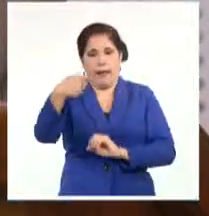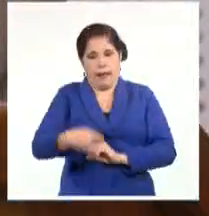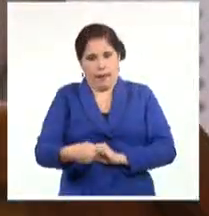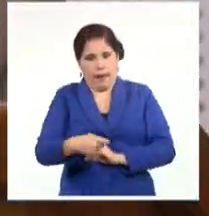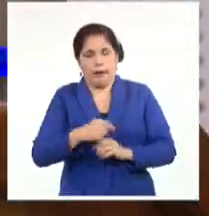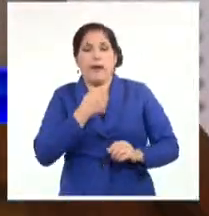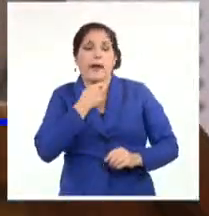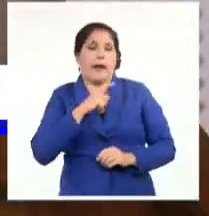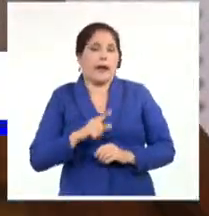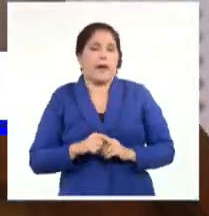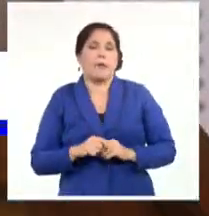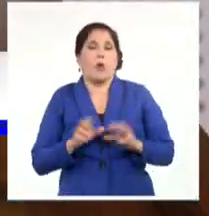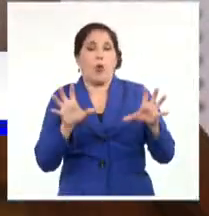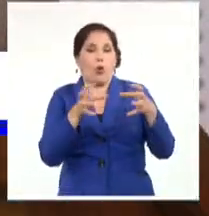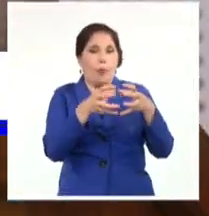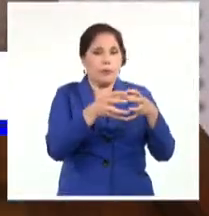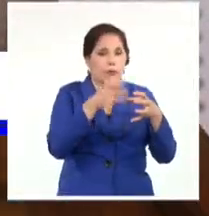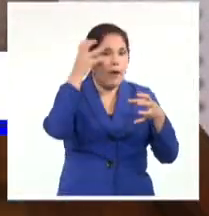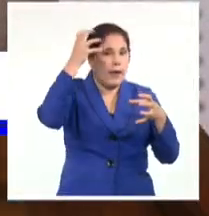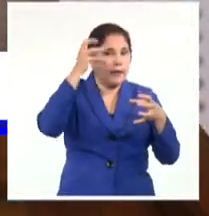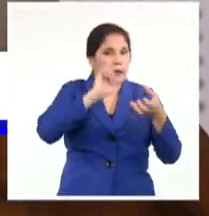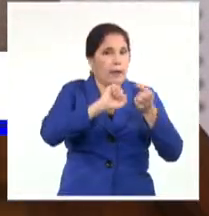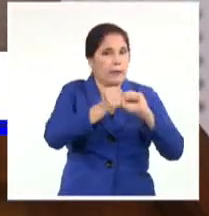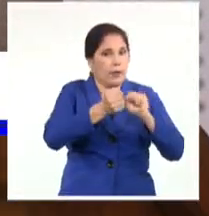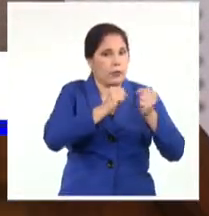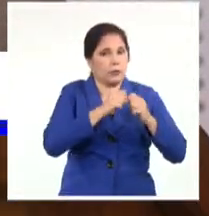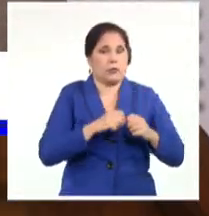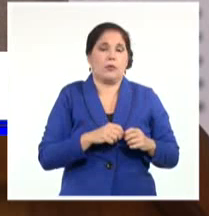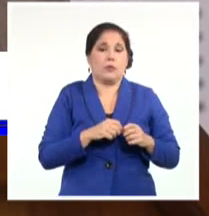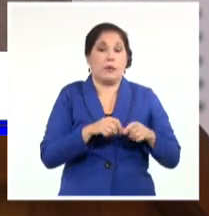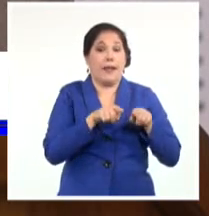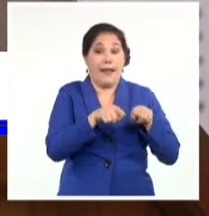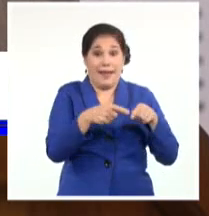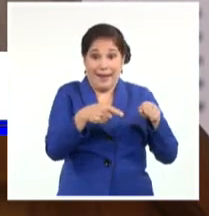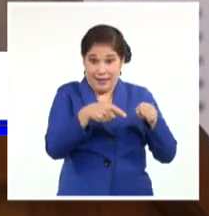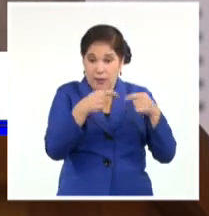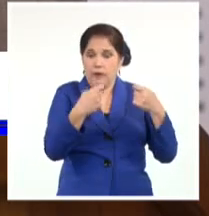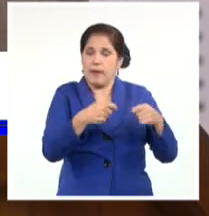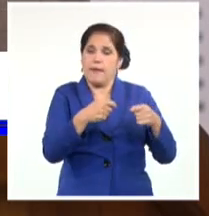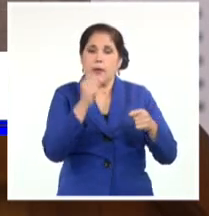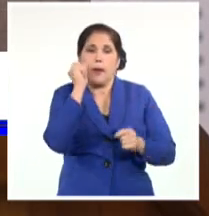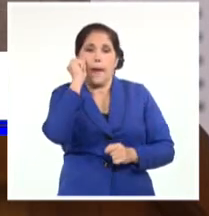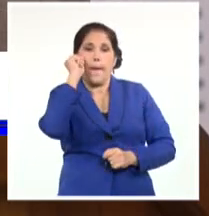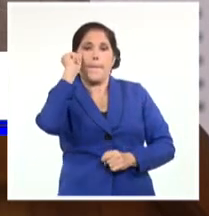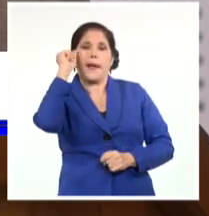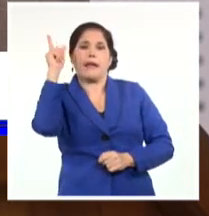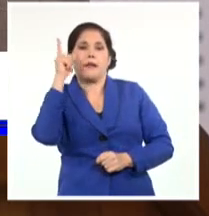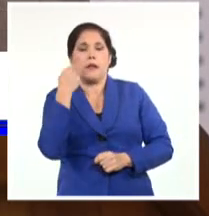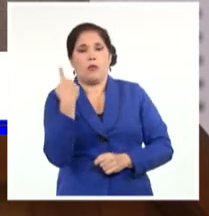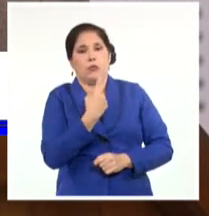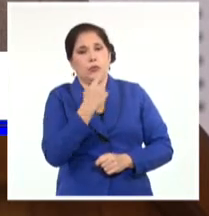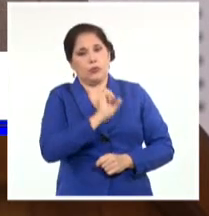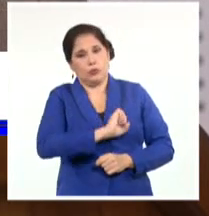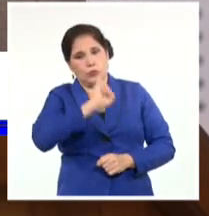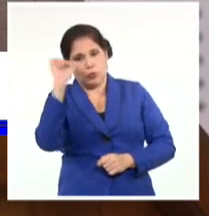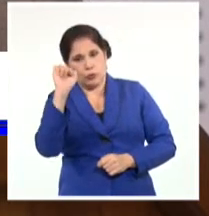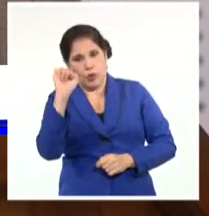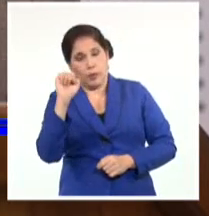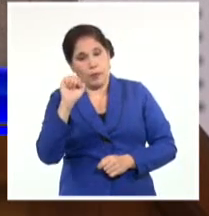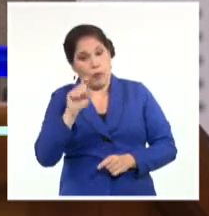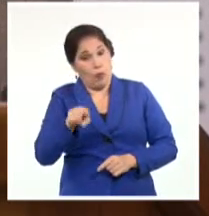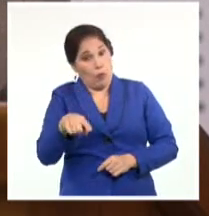el caso de la Comisión Estatal de Control, teniendo en cuenta las experiencias logradas. De igual